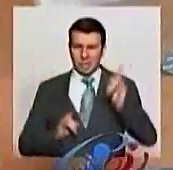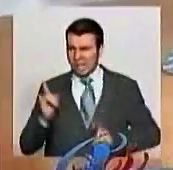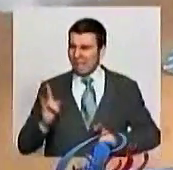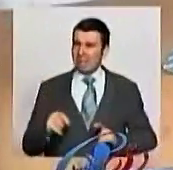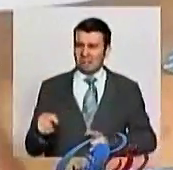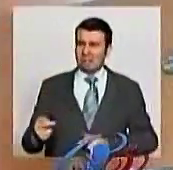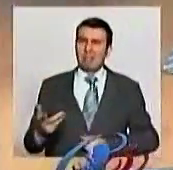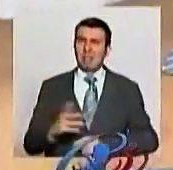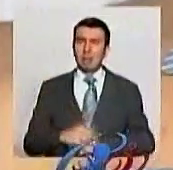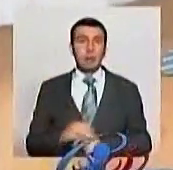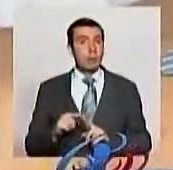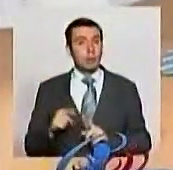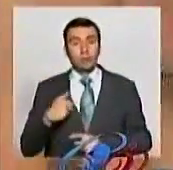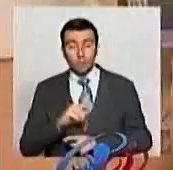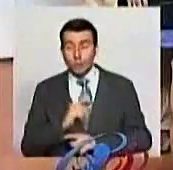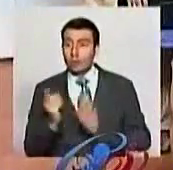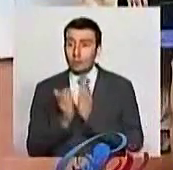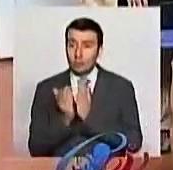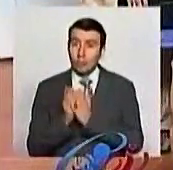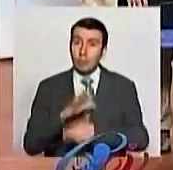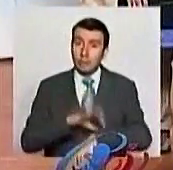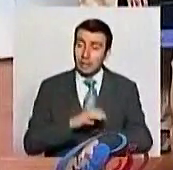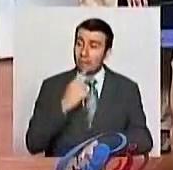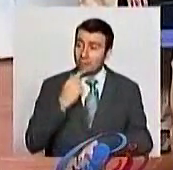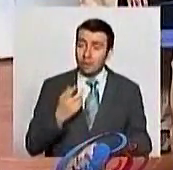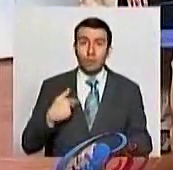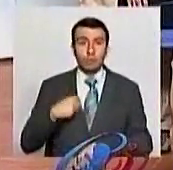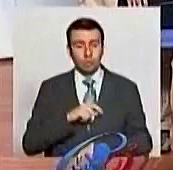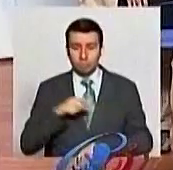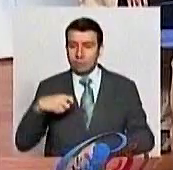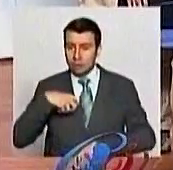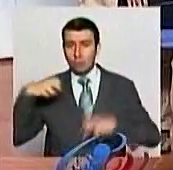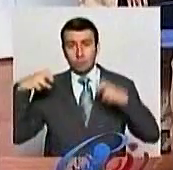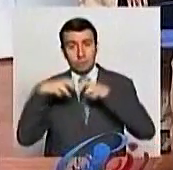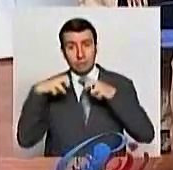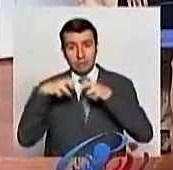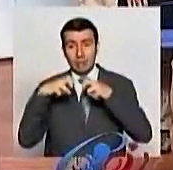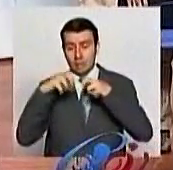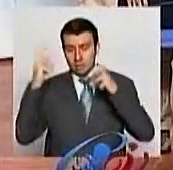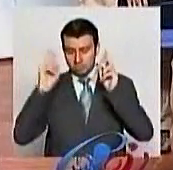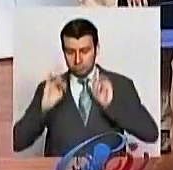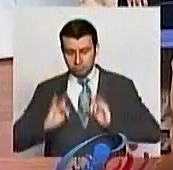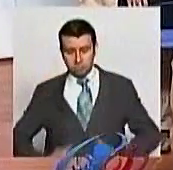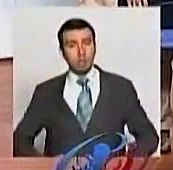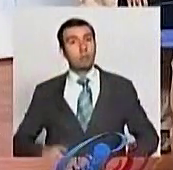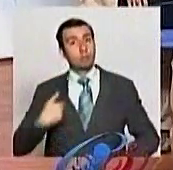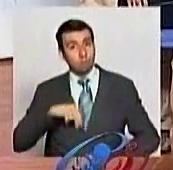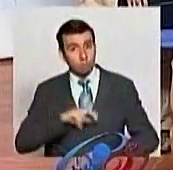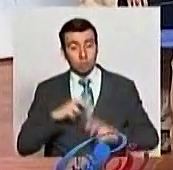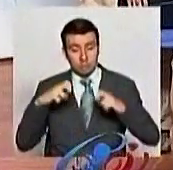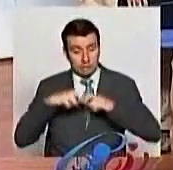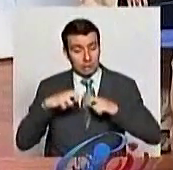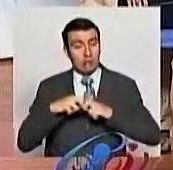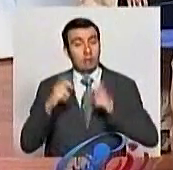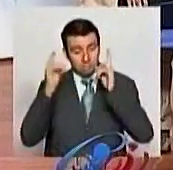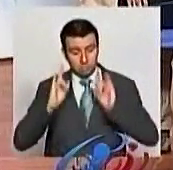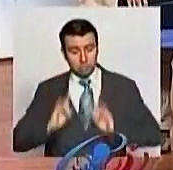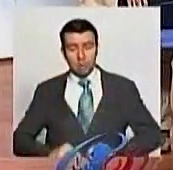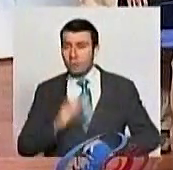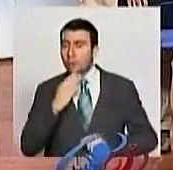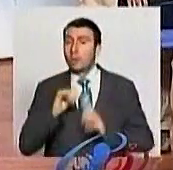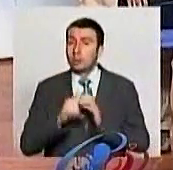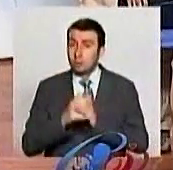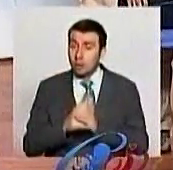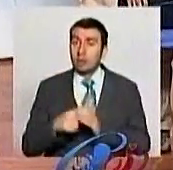Resulta que cuando estudiamos medicina nos enseñaron que nosotros tenemos una conducción eléctrica, que nosotros somos energía, nos enseñaron que la célula tiene una